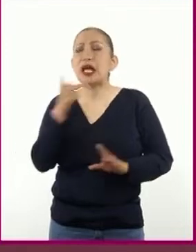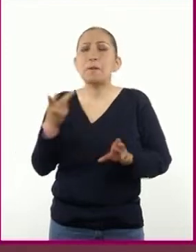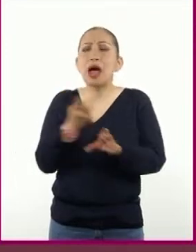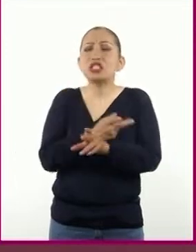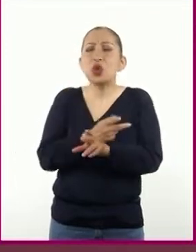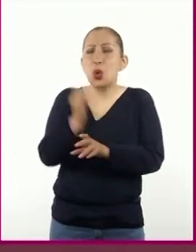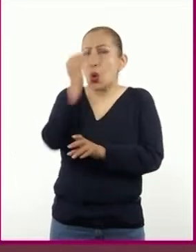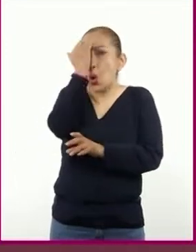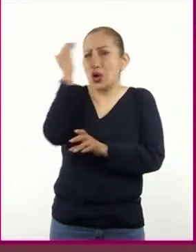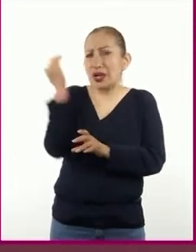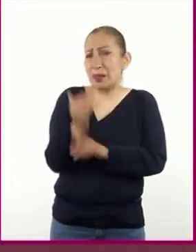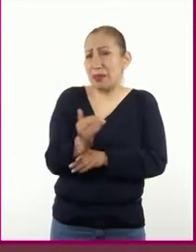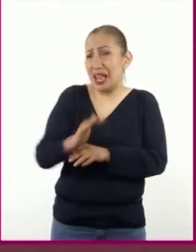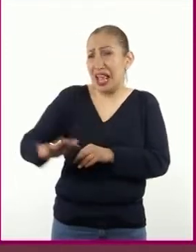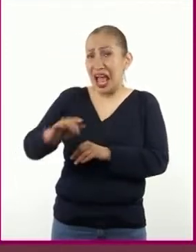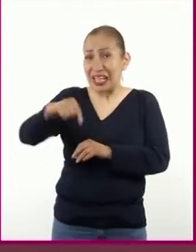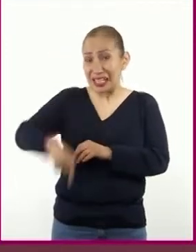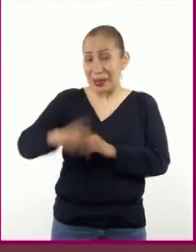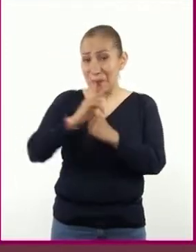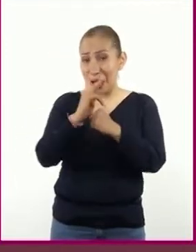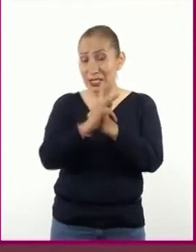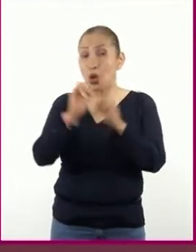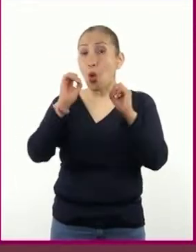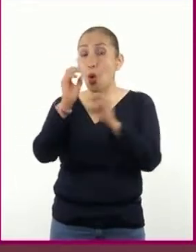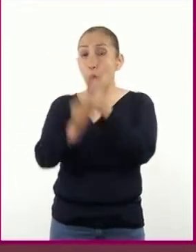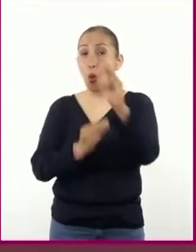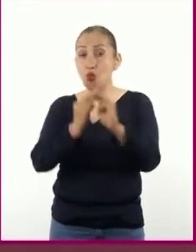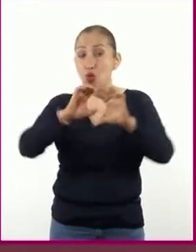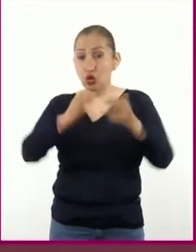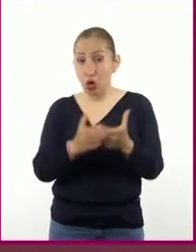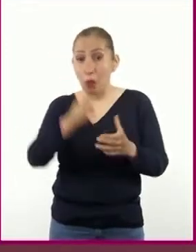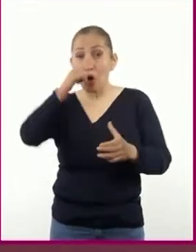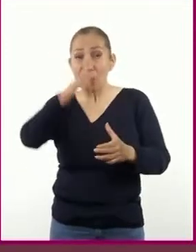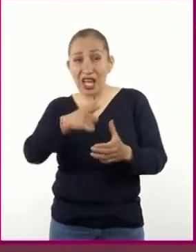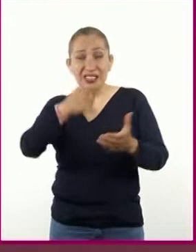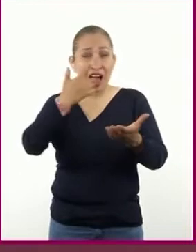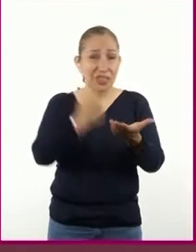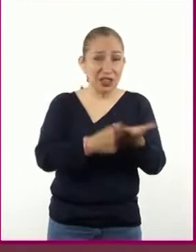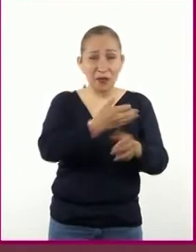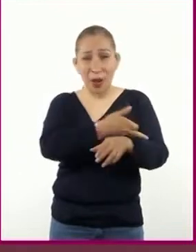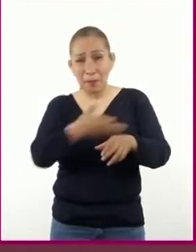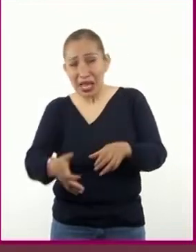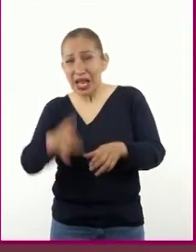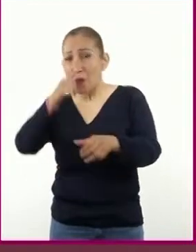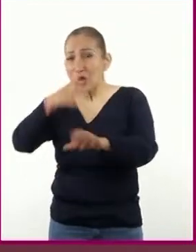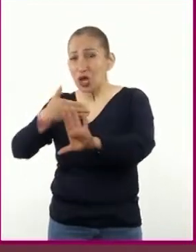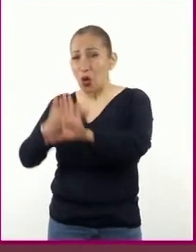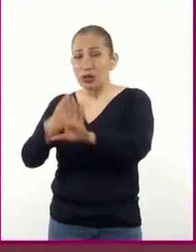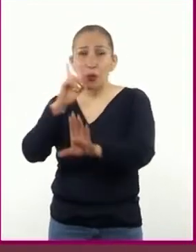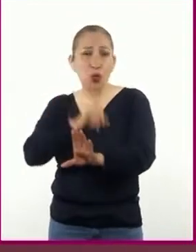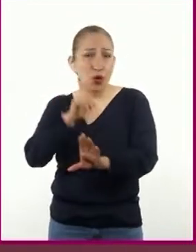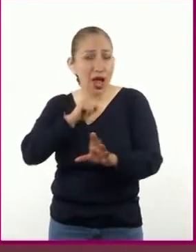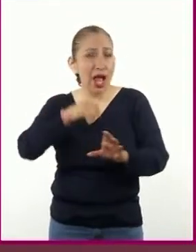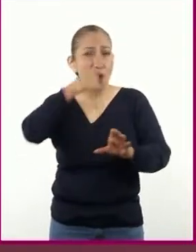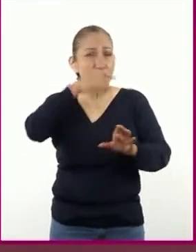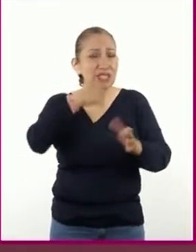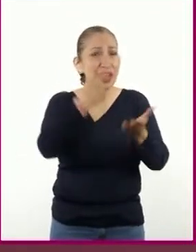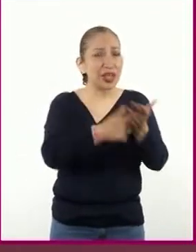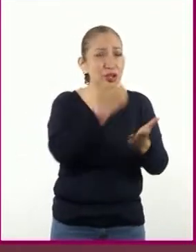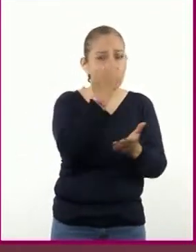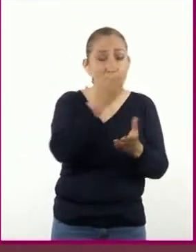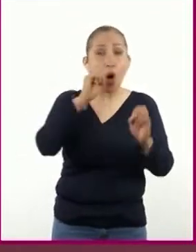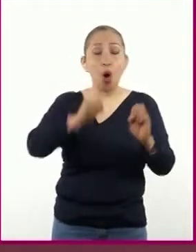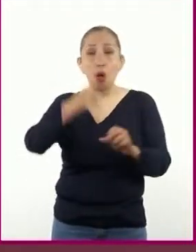situaciones terribles que suceden en nuestro país y en el mundo. Violencia intrafamiliar, violencia de género, violencia escolar y violencia